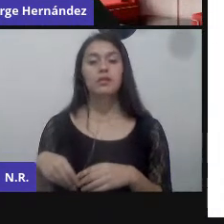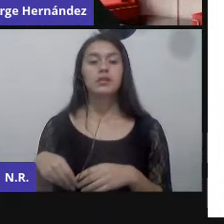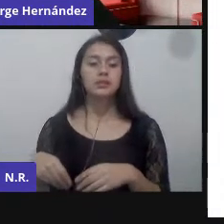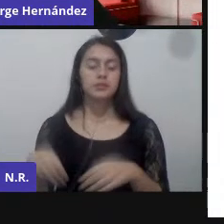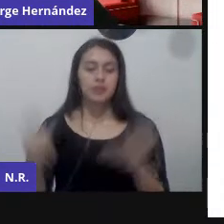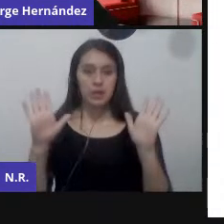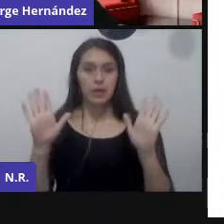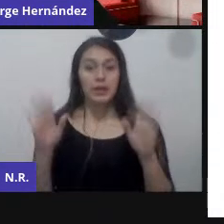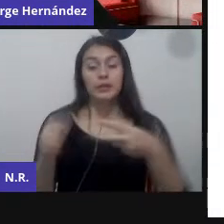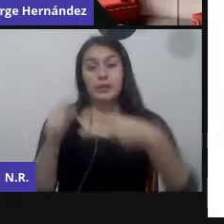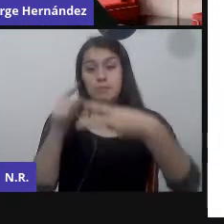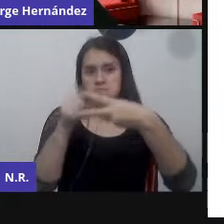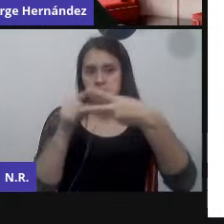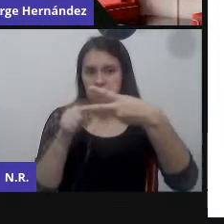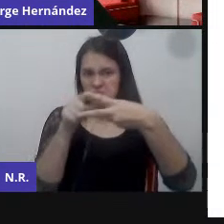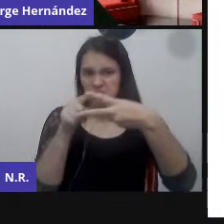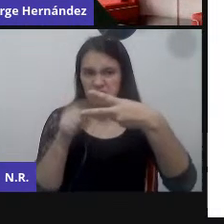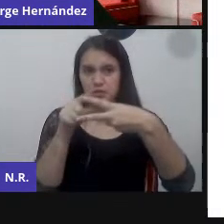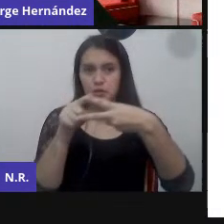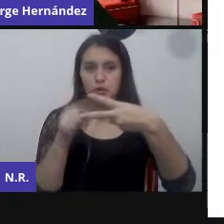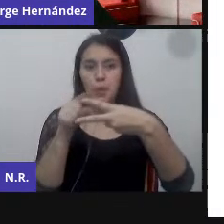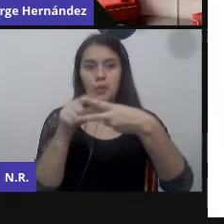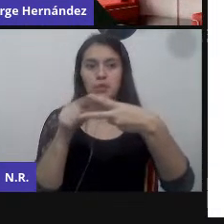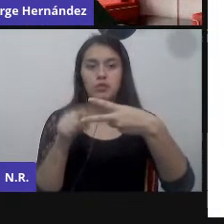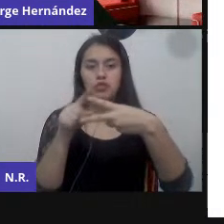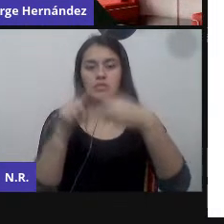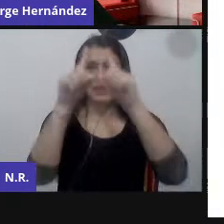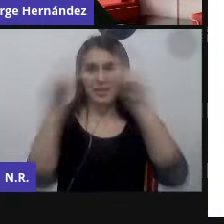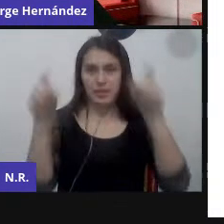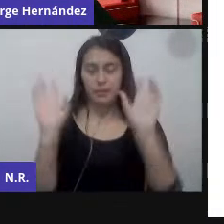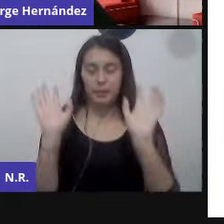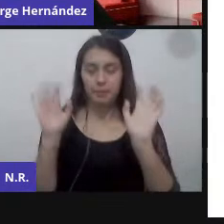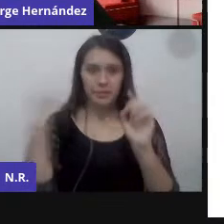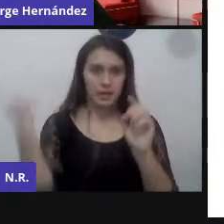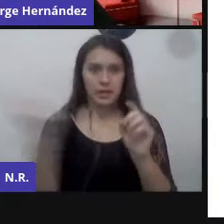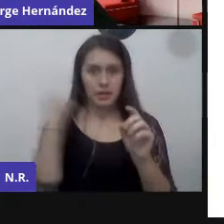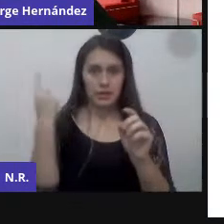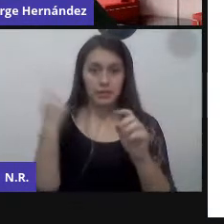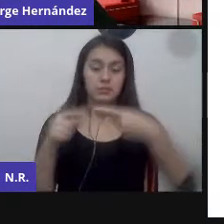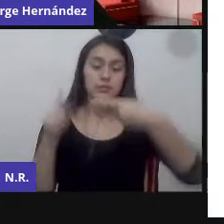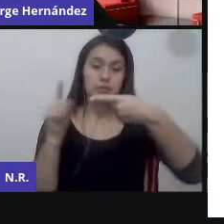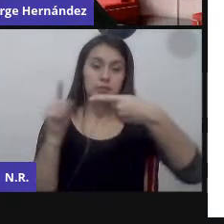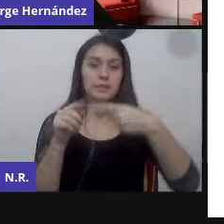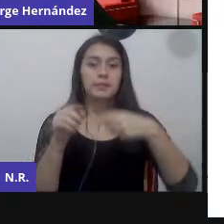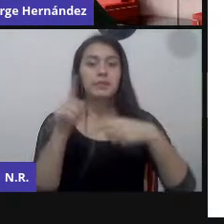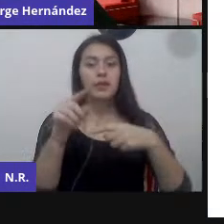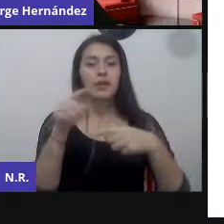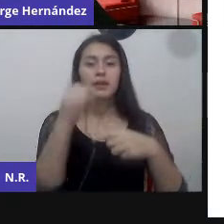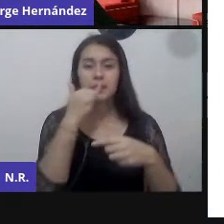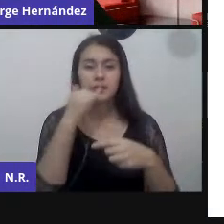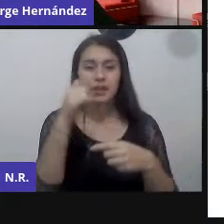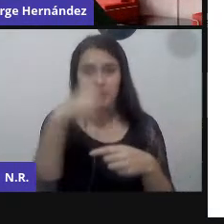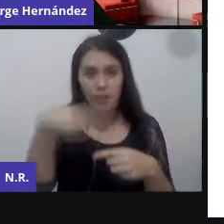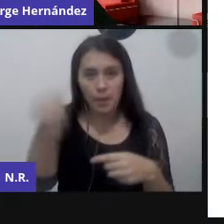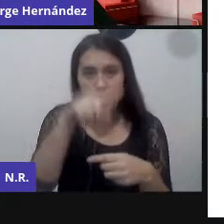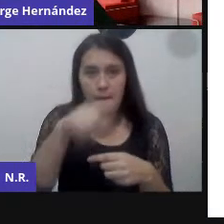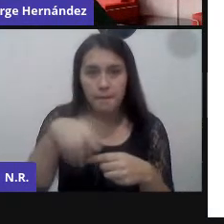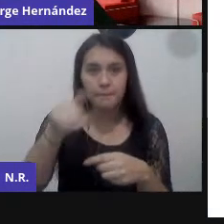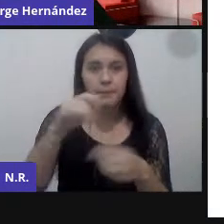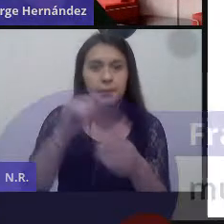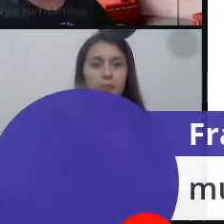Hemos dividido este tema de cómo hacer streaming en dos grandes temas. Aquí está, pues, el un poco el identificador visual de este